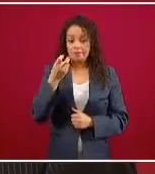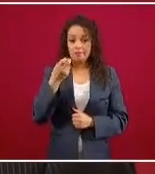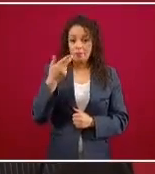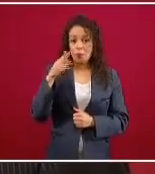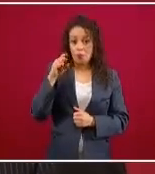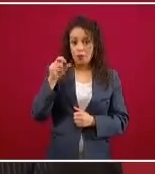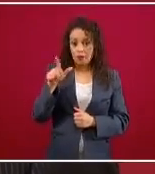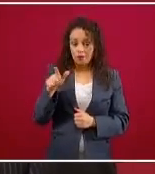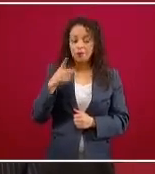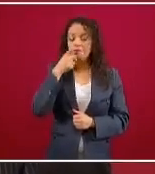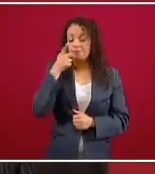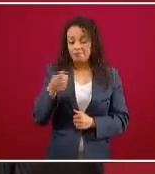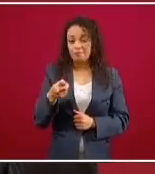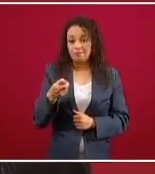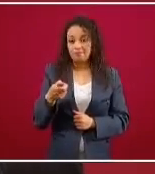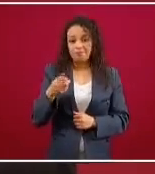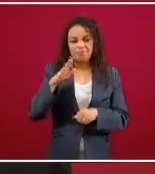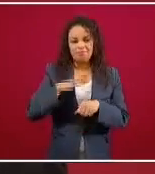Humboldt,